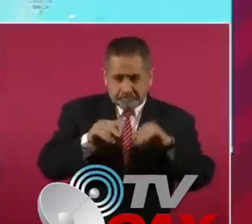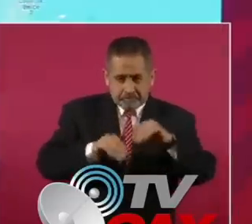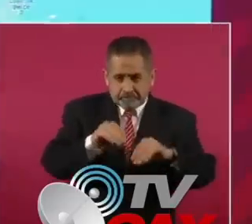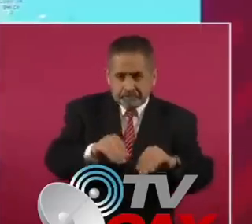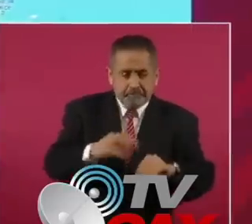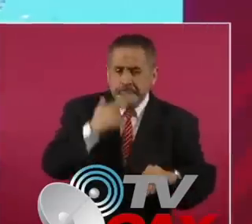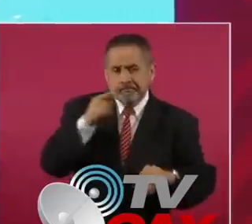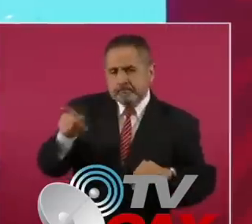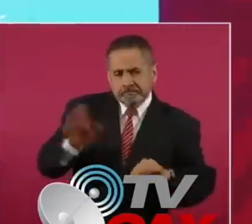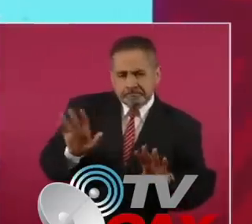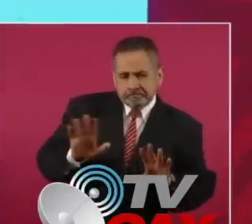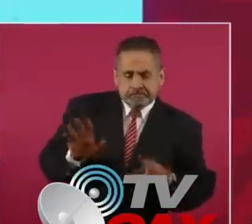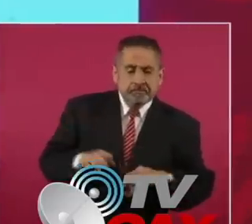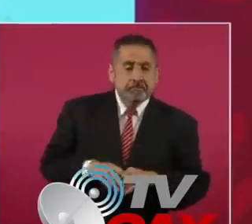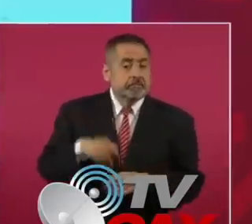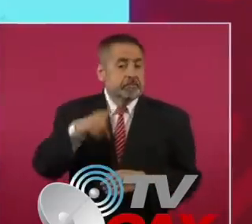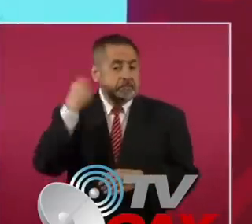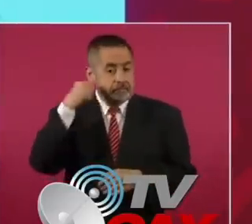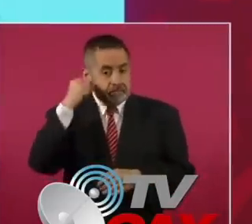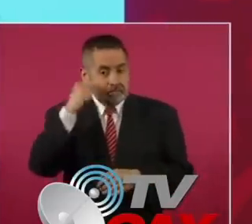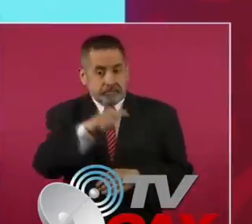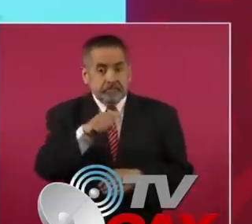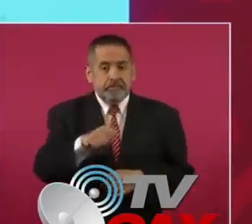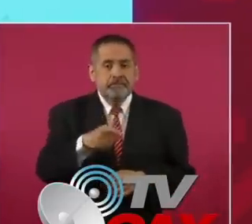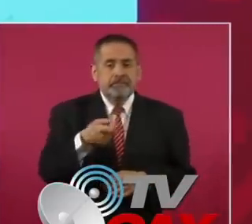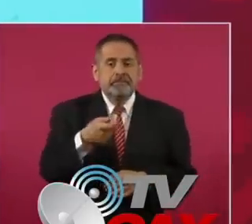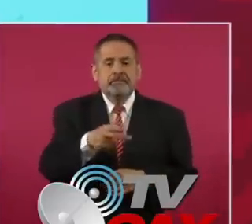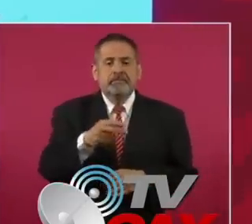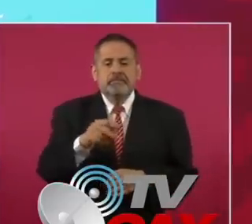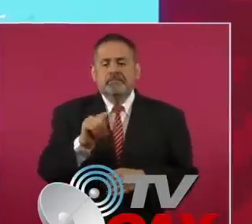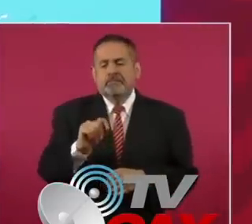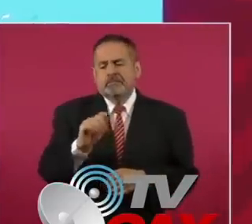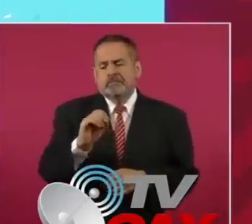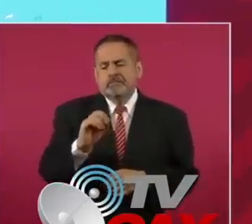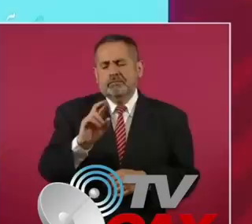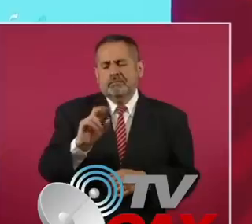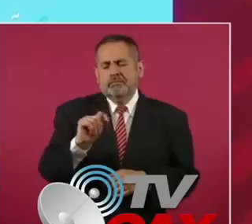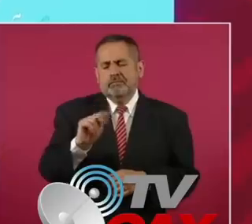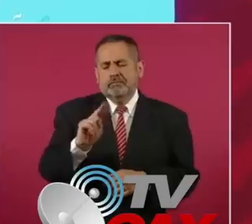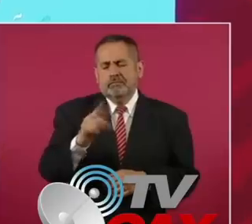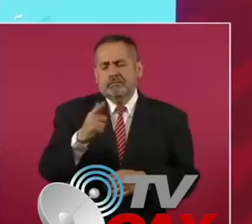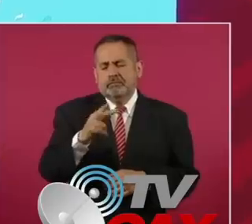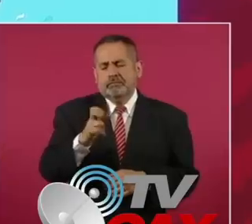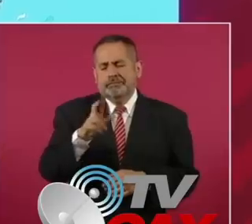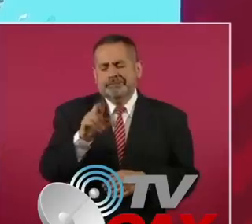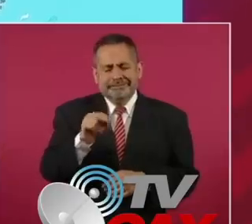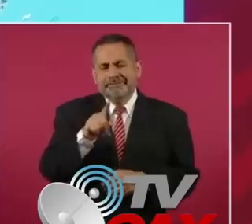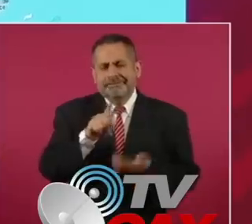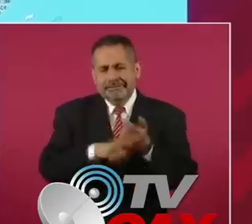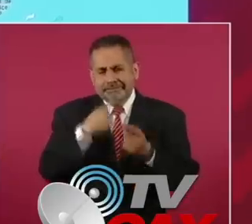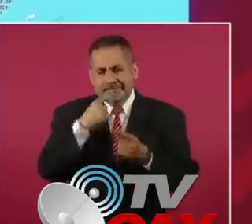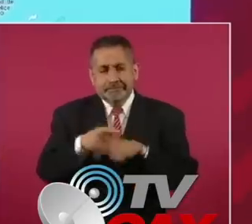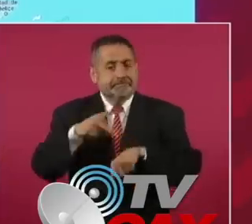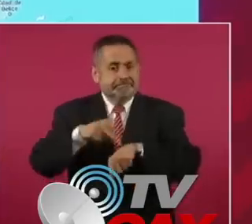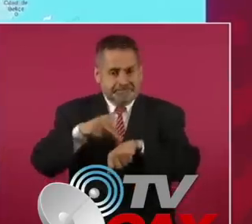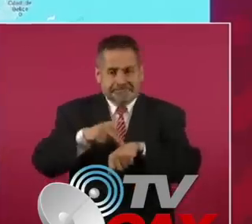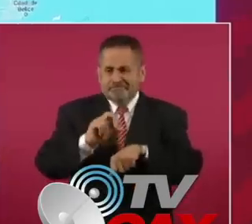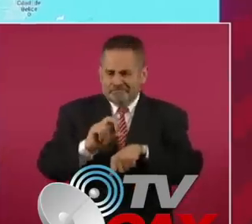Bueno, aquí en Tabasco está el famoso Cerro del Tortuguero. Que tiene